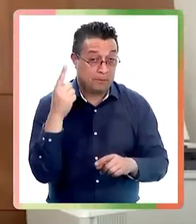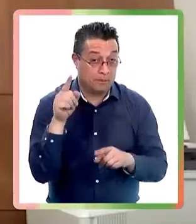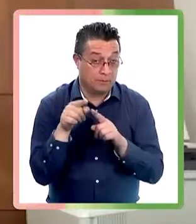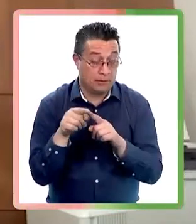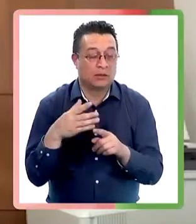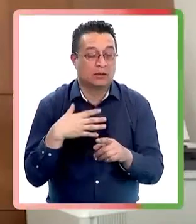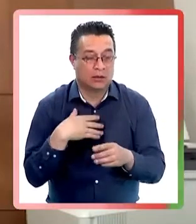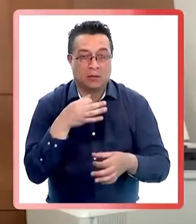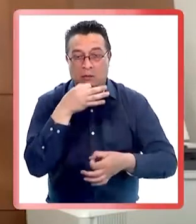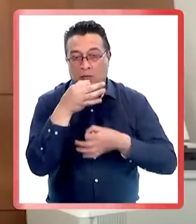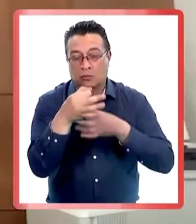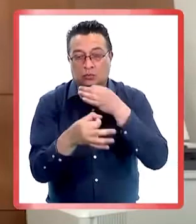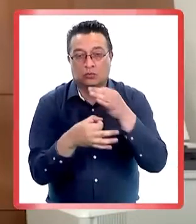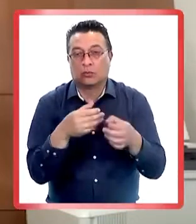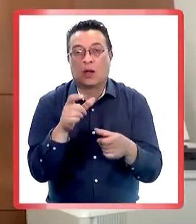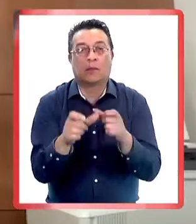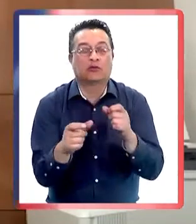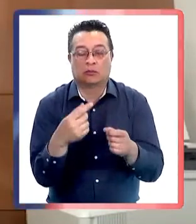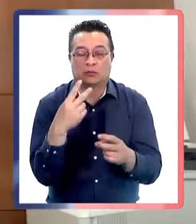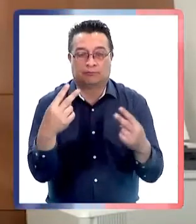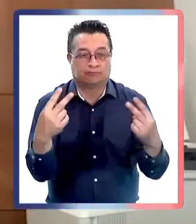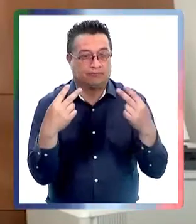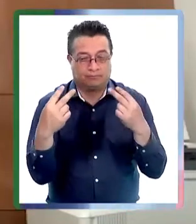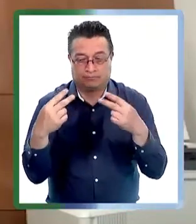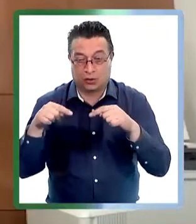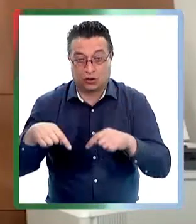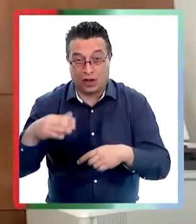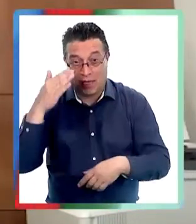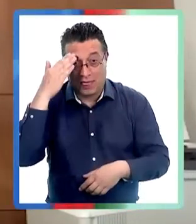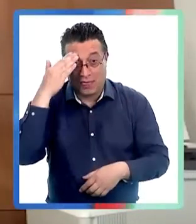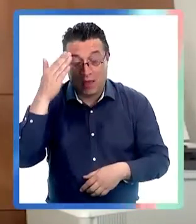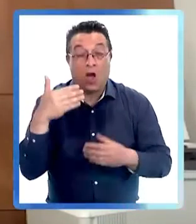me gustaría compartir con las personas que nos ven hoy día es